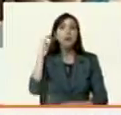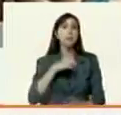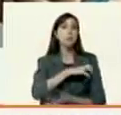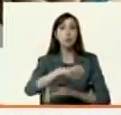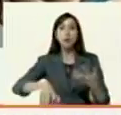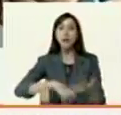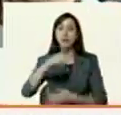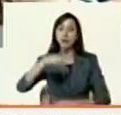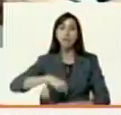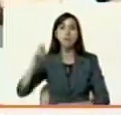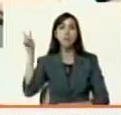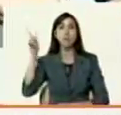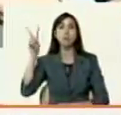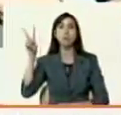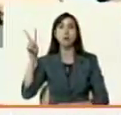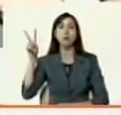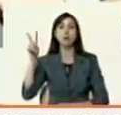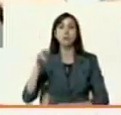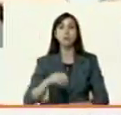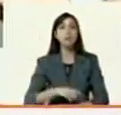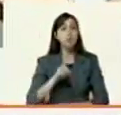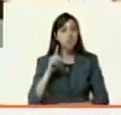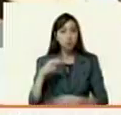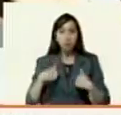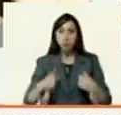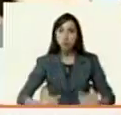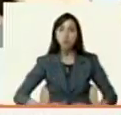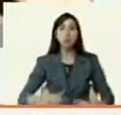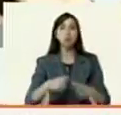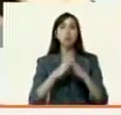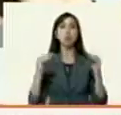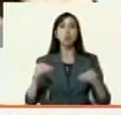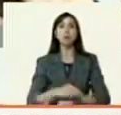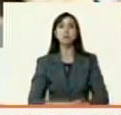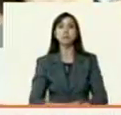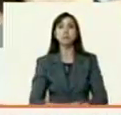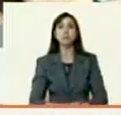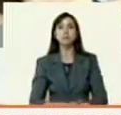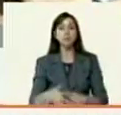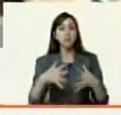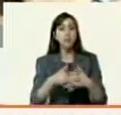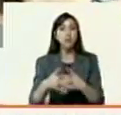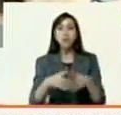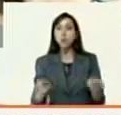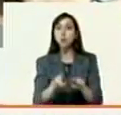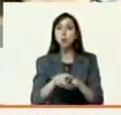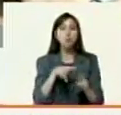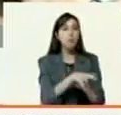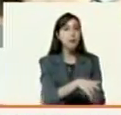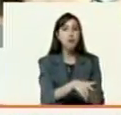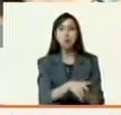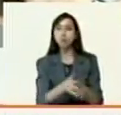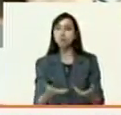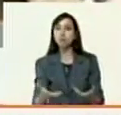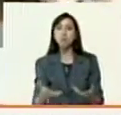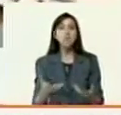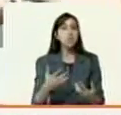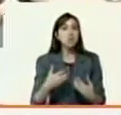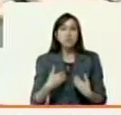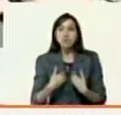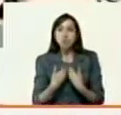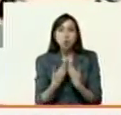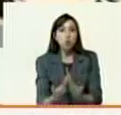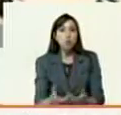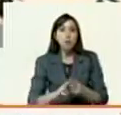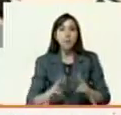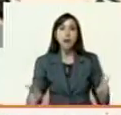lo demuestran, pero es un daño para la humanidad toda. El imperialismo es un veneno para la tranquilidad, para la paz, para la